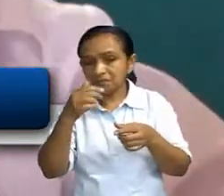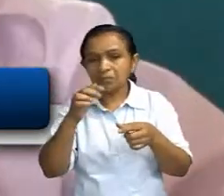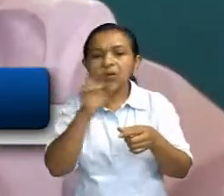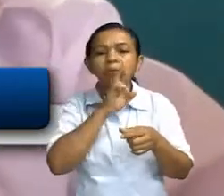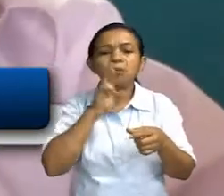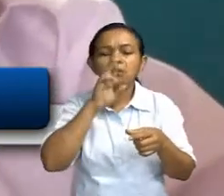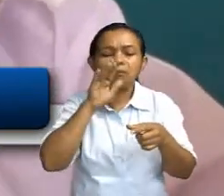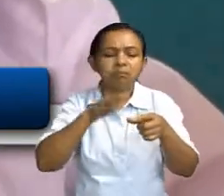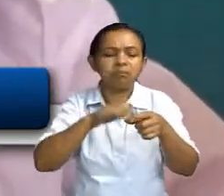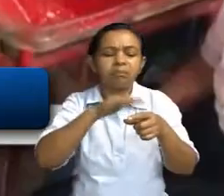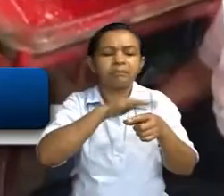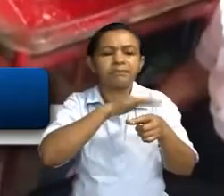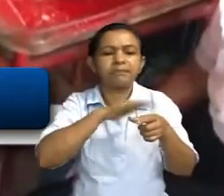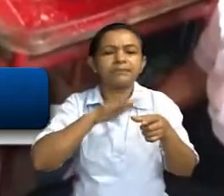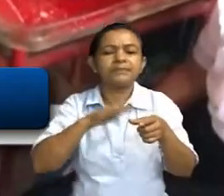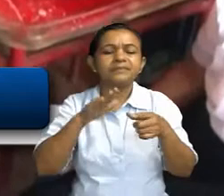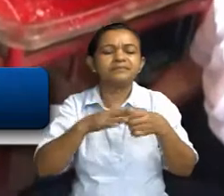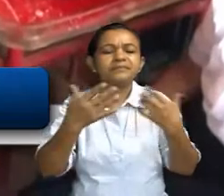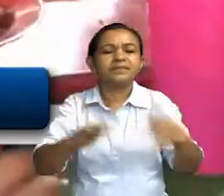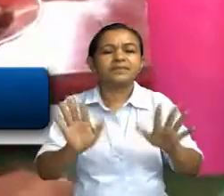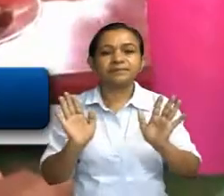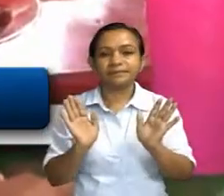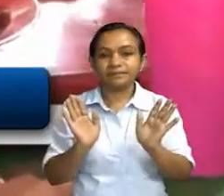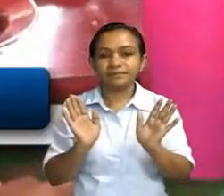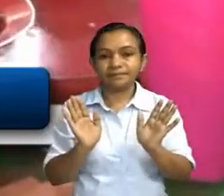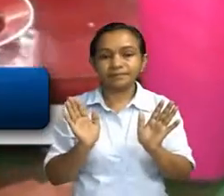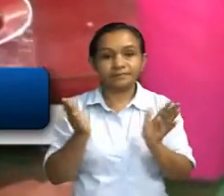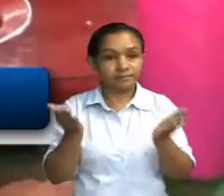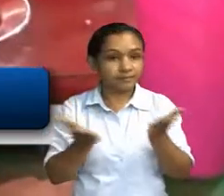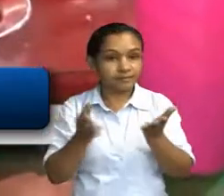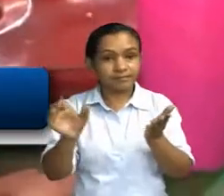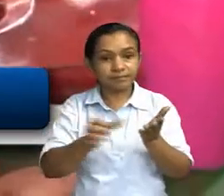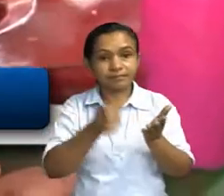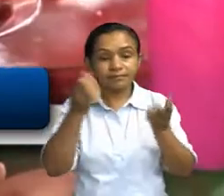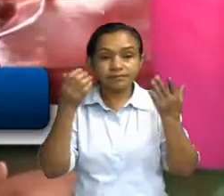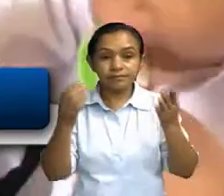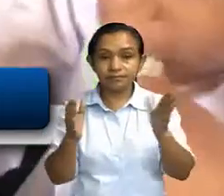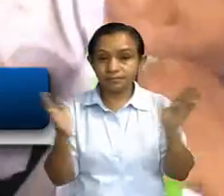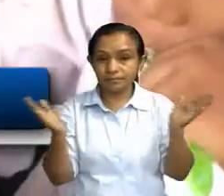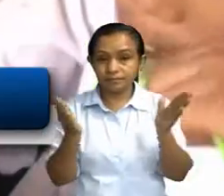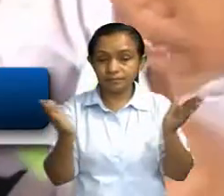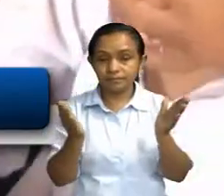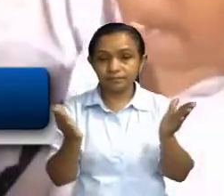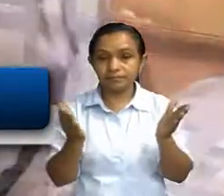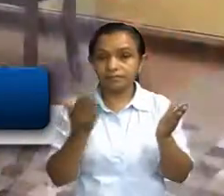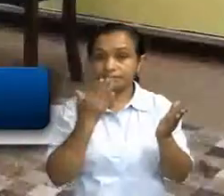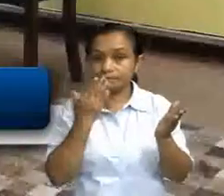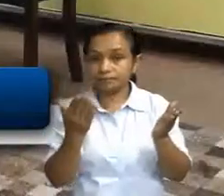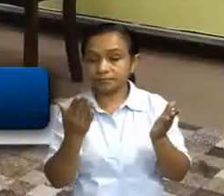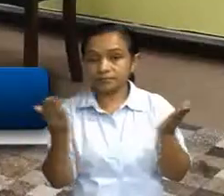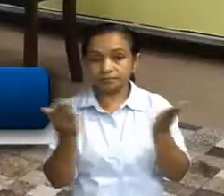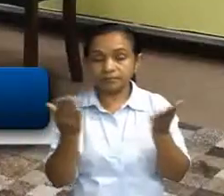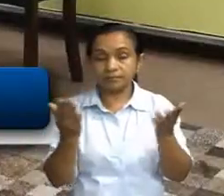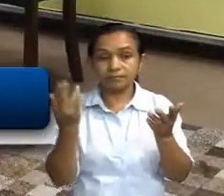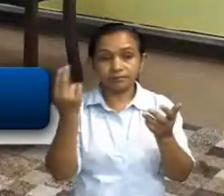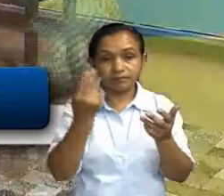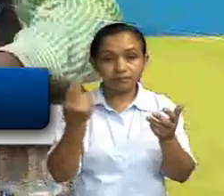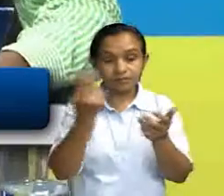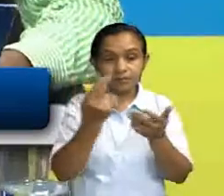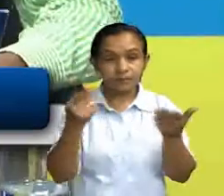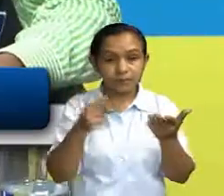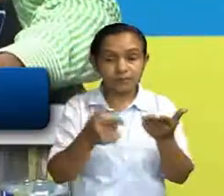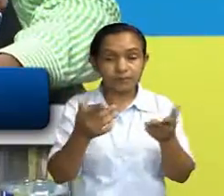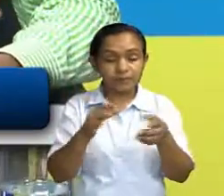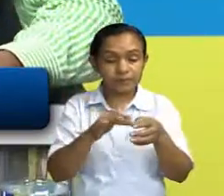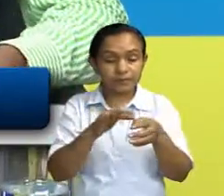una irritación producto del pañal, del pamper, o producto de otra cosa, pues. ¿Qué tan recomendable es usar este tipo de